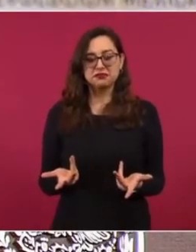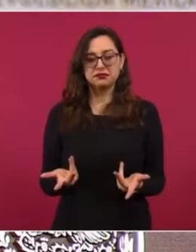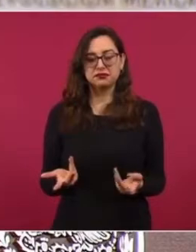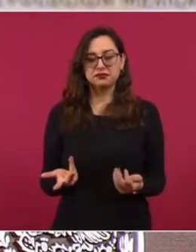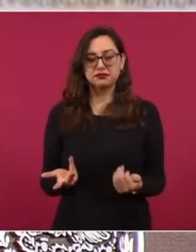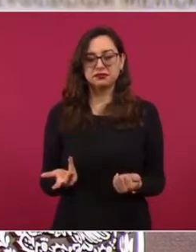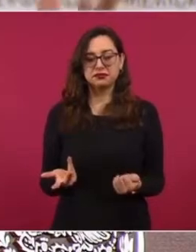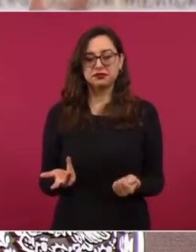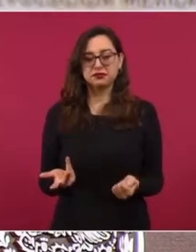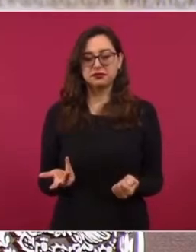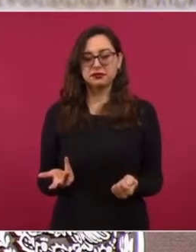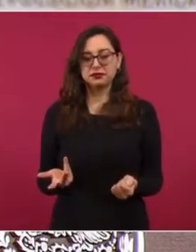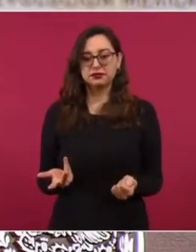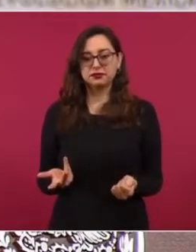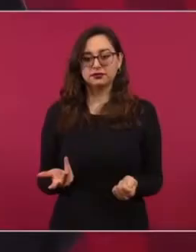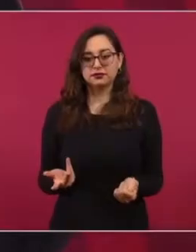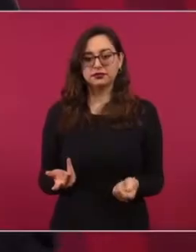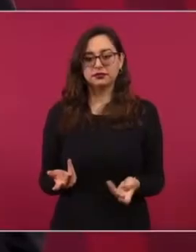Que